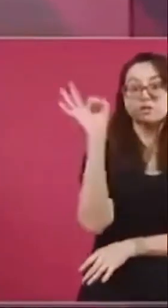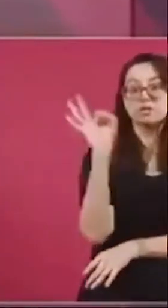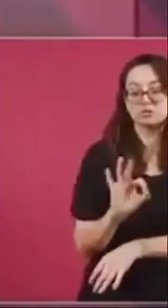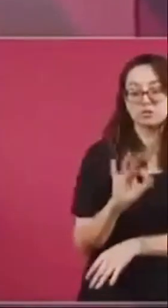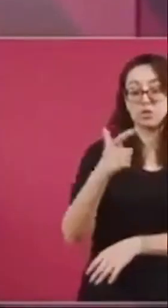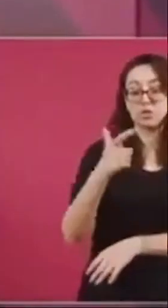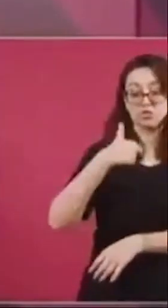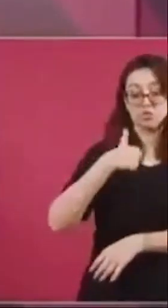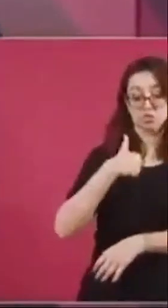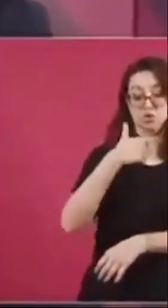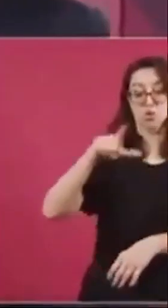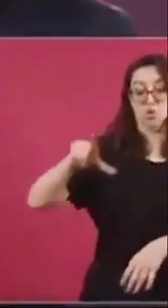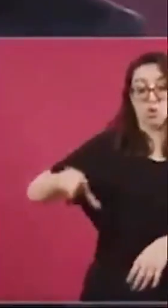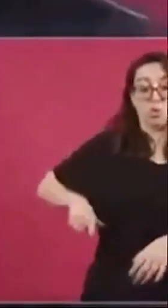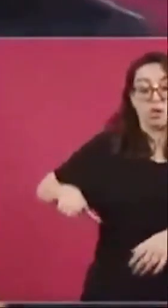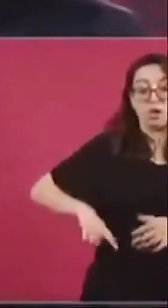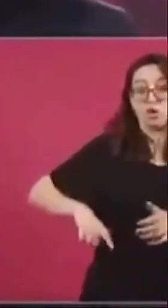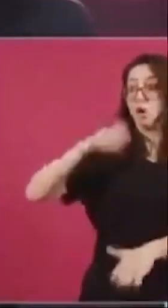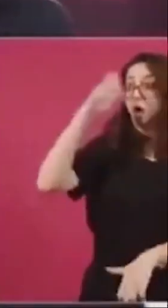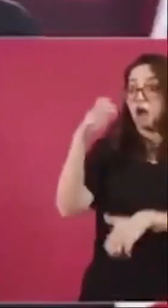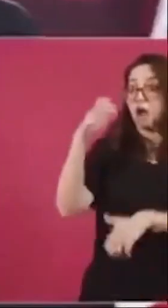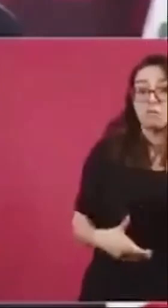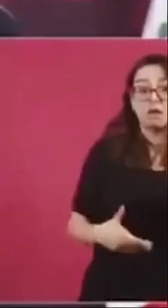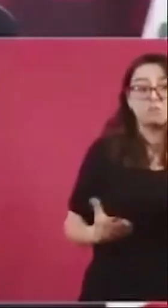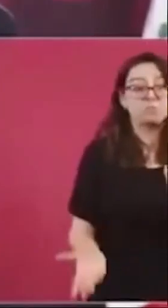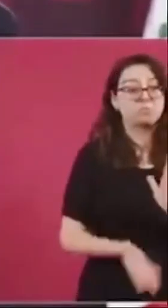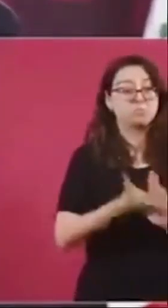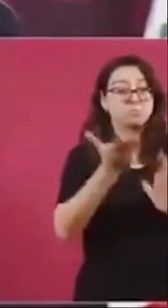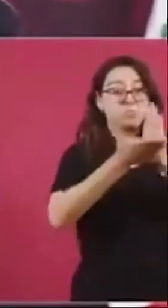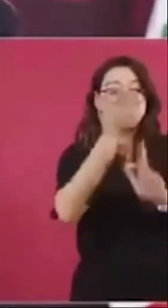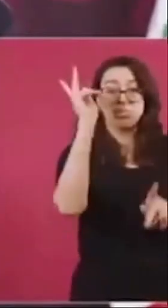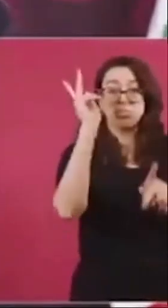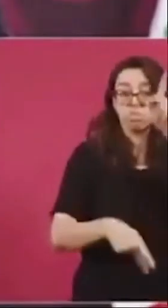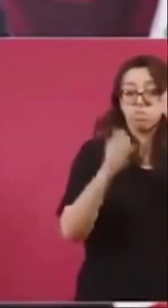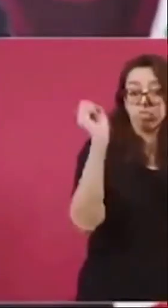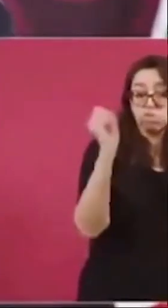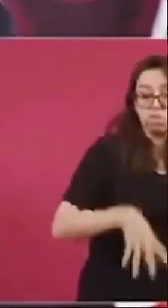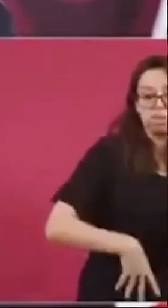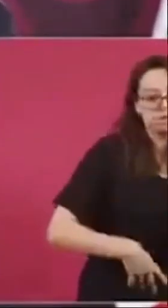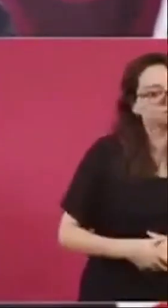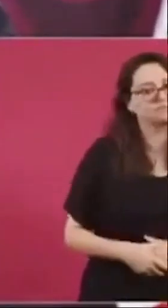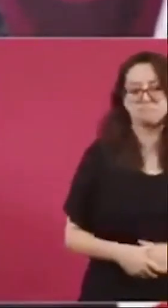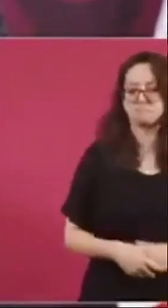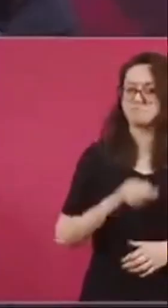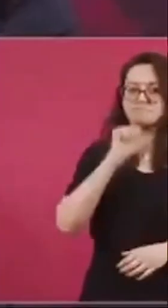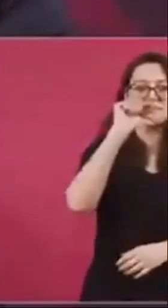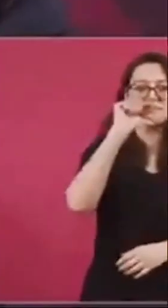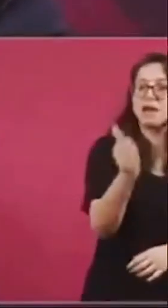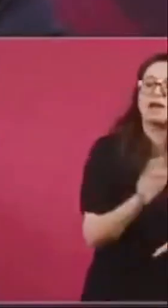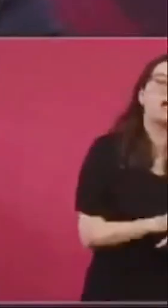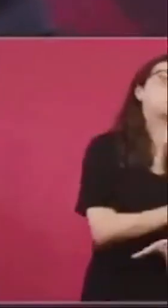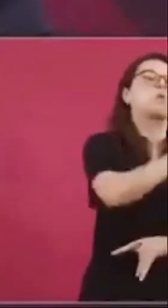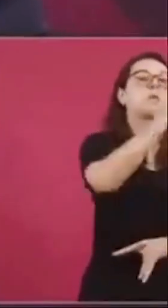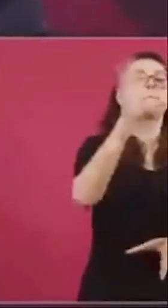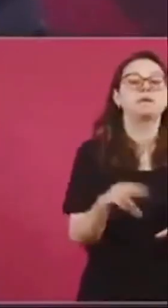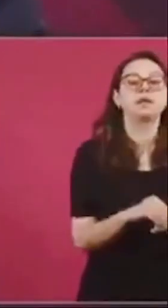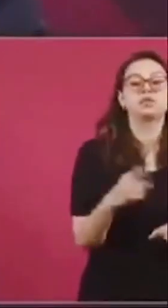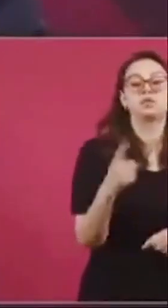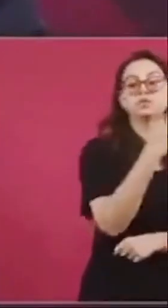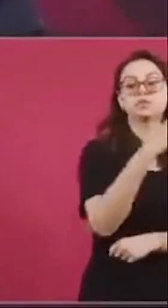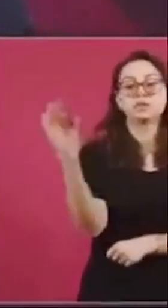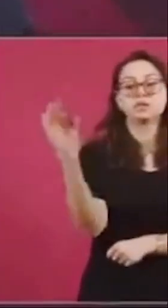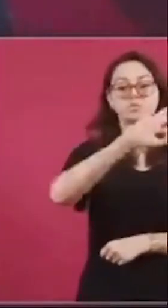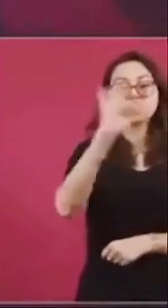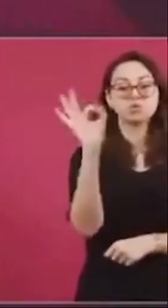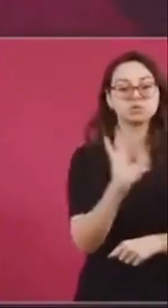son estos discursos que da todos los primeros de julio o todos los primeros de diciembre. A veces son también sus discursos en